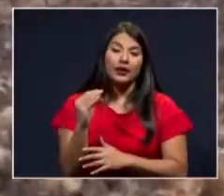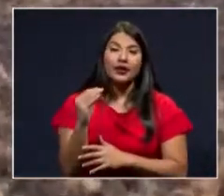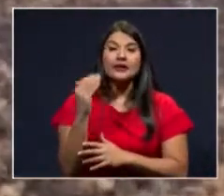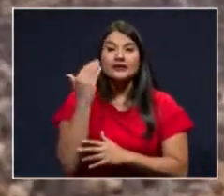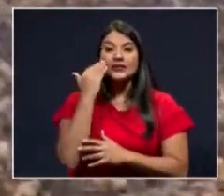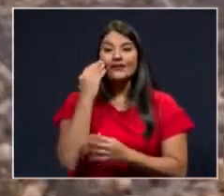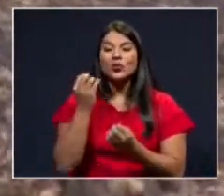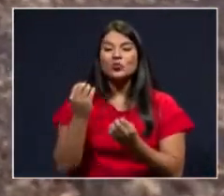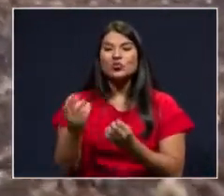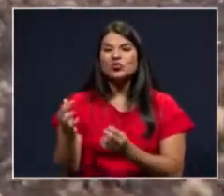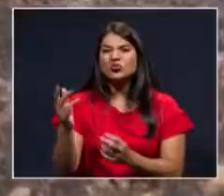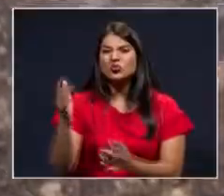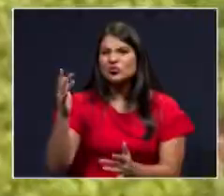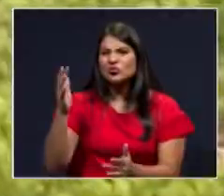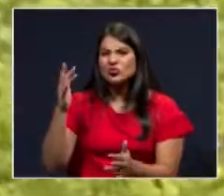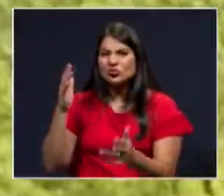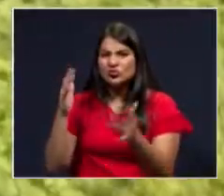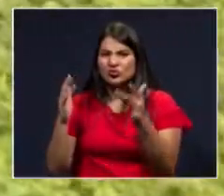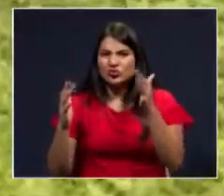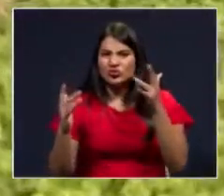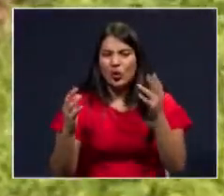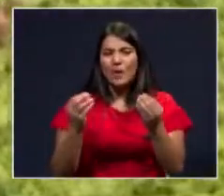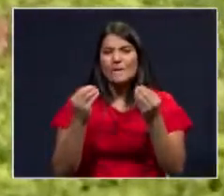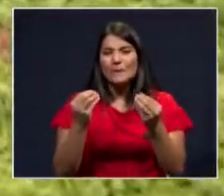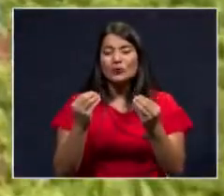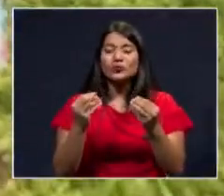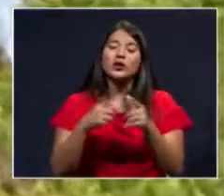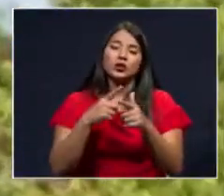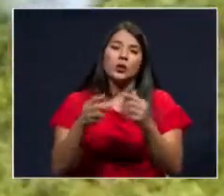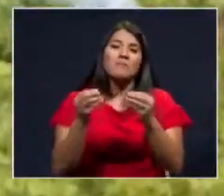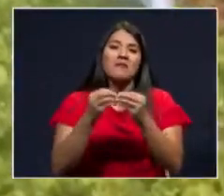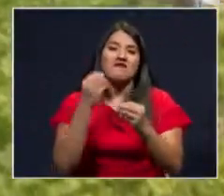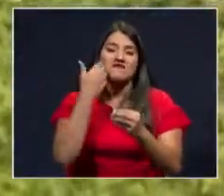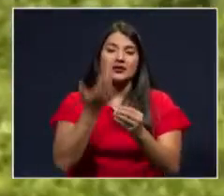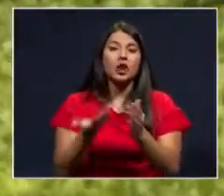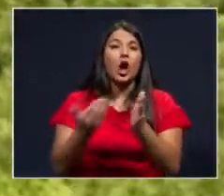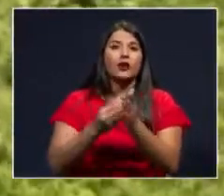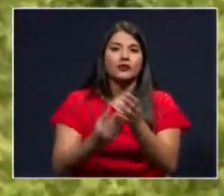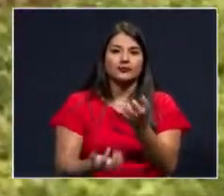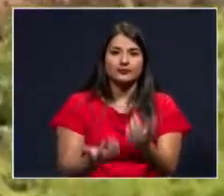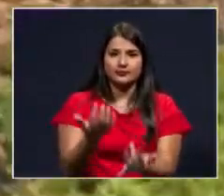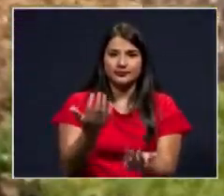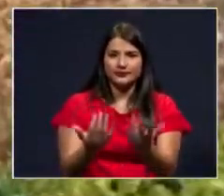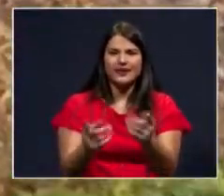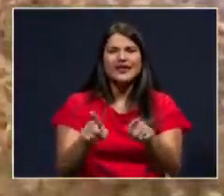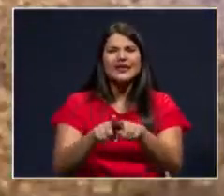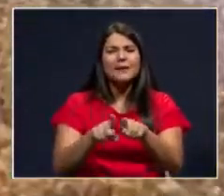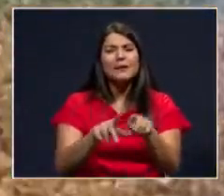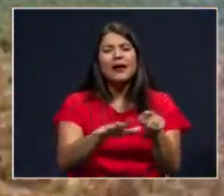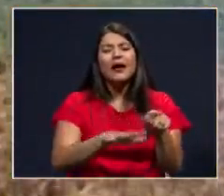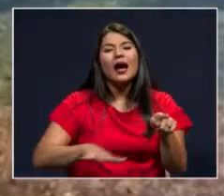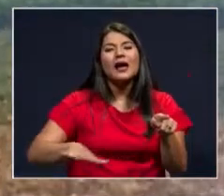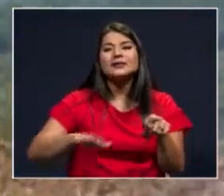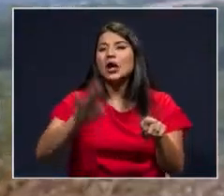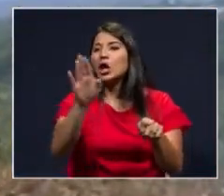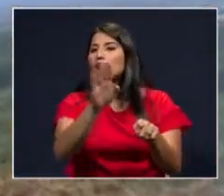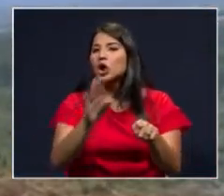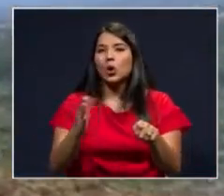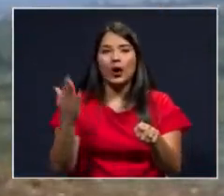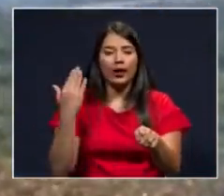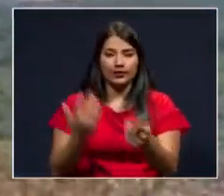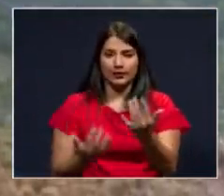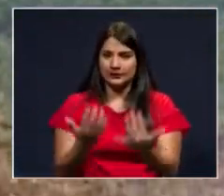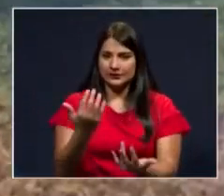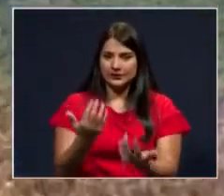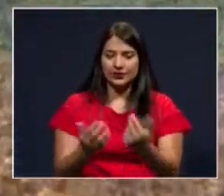de vegetación que está por debajo de la superficie y tomando en cuenta que son áreas que nunca se han visto afectadas por